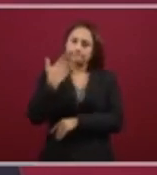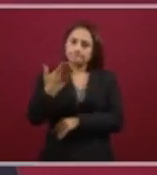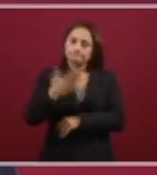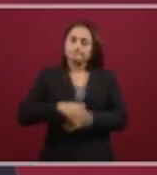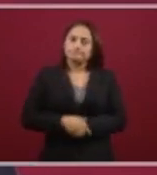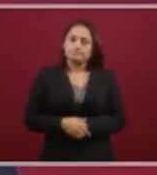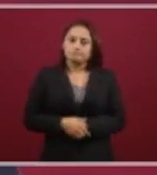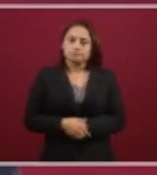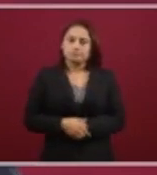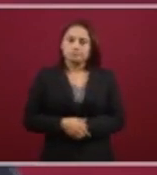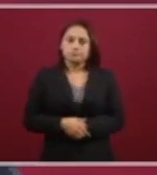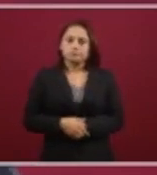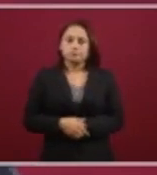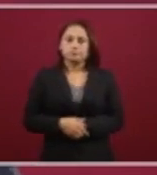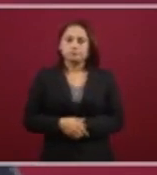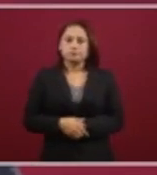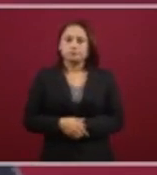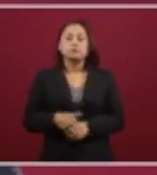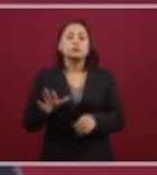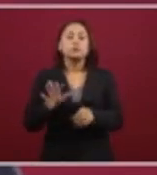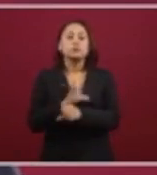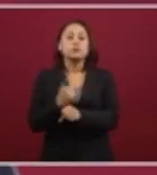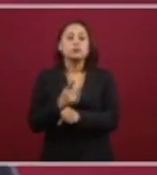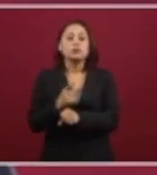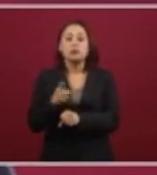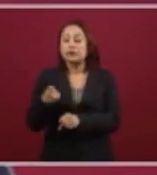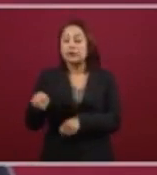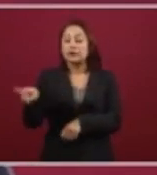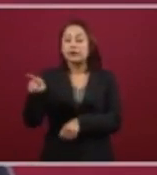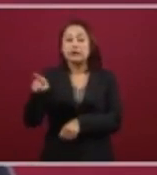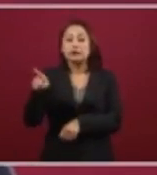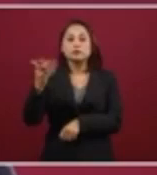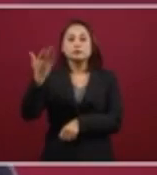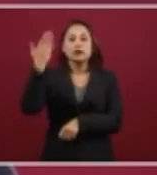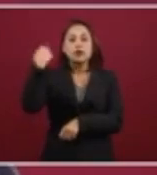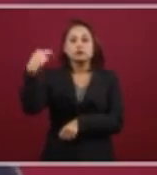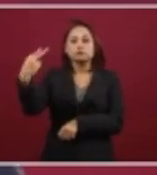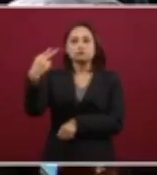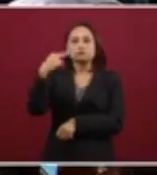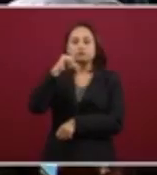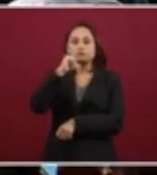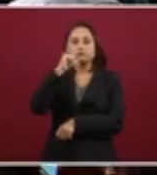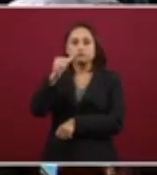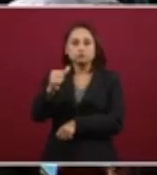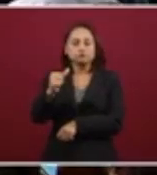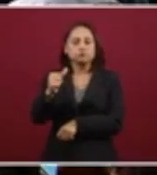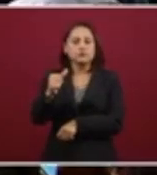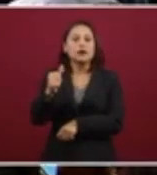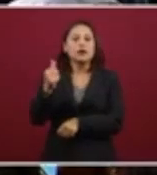pues están viendo el esfuerzo que estamos llevando a cabo, y